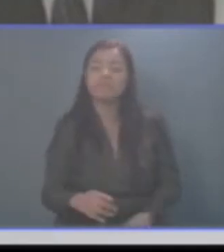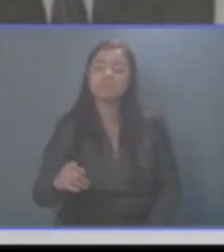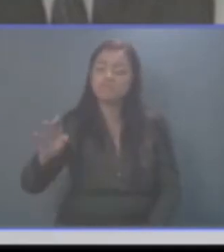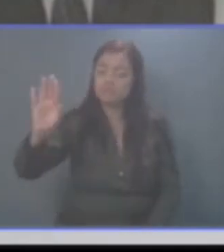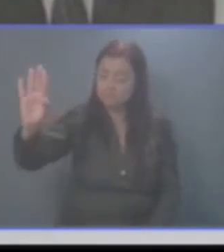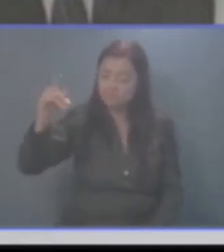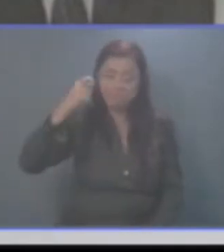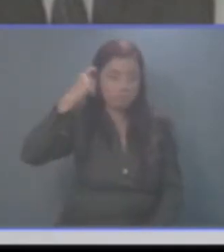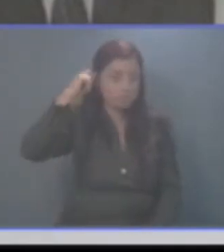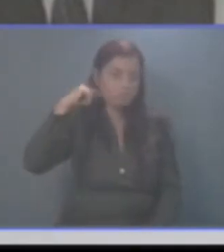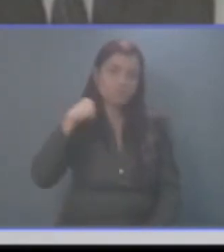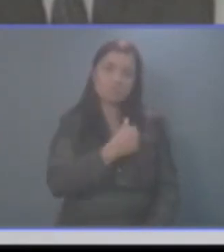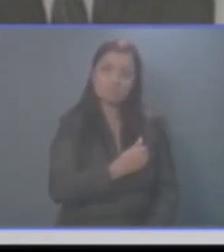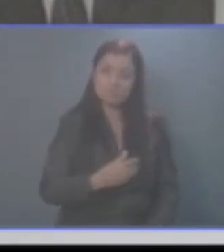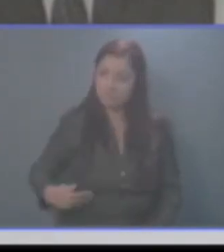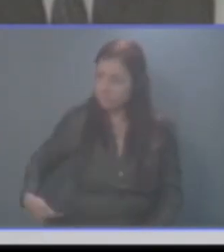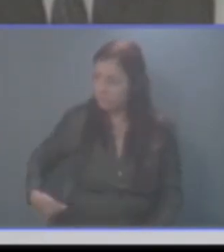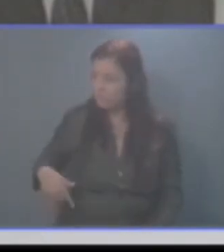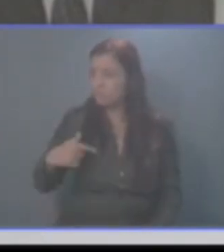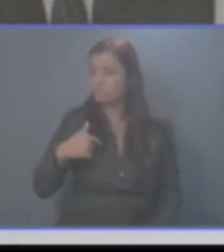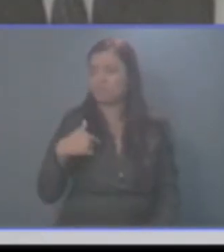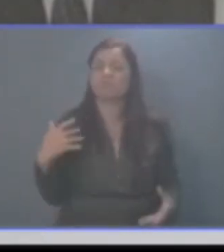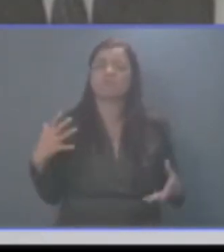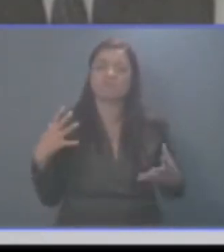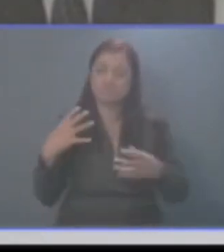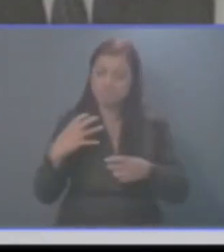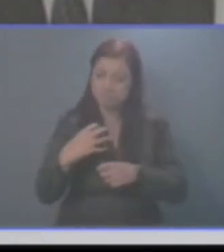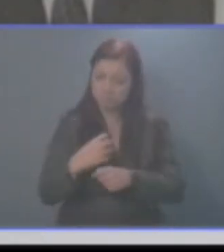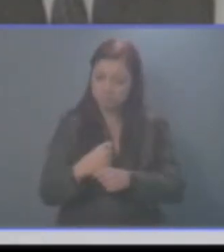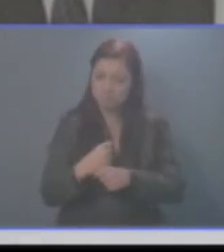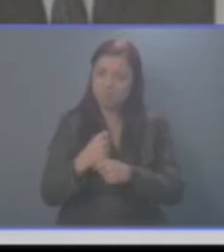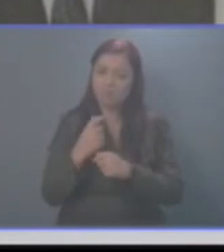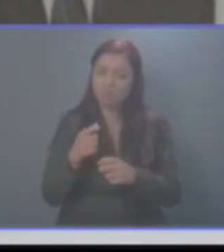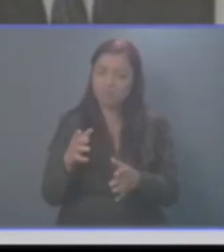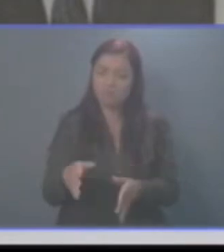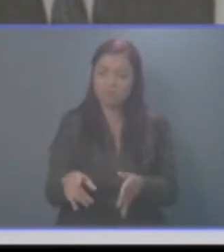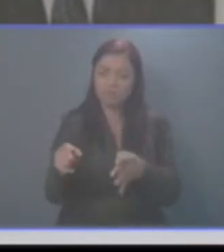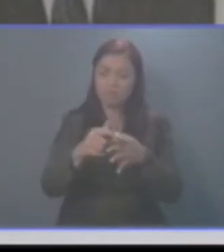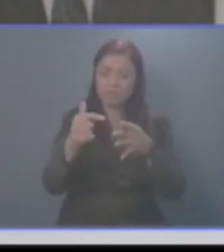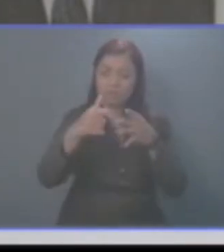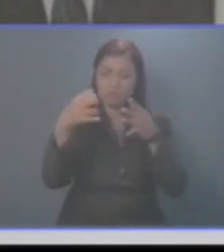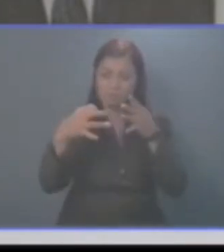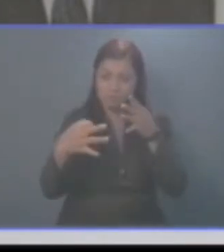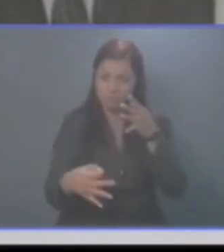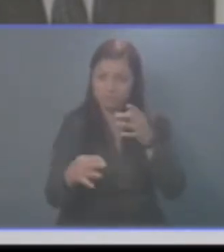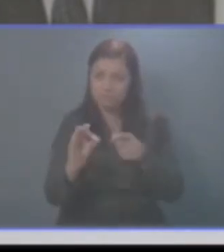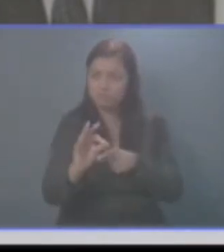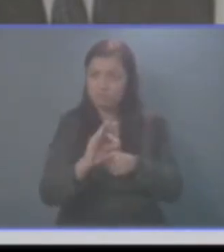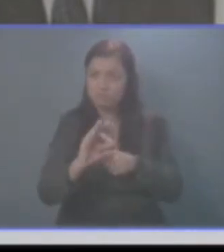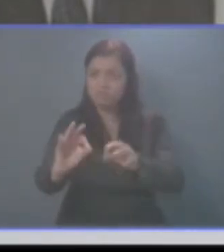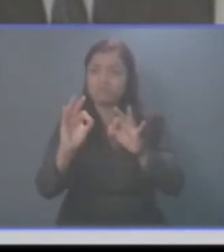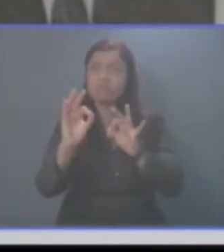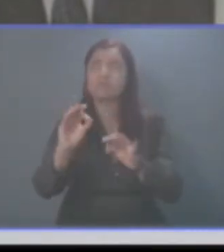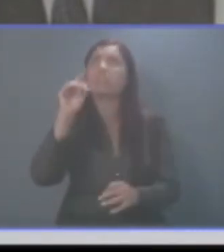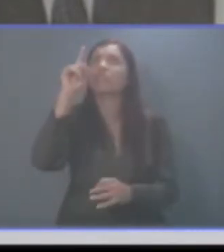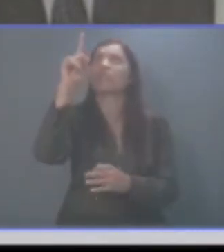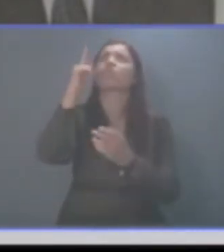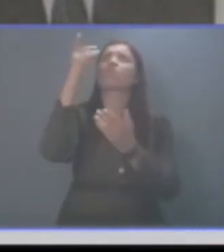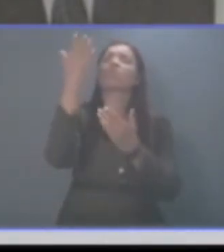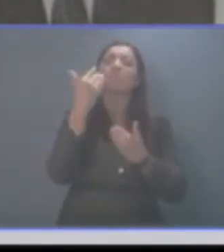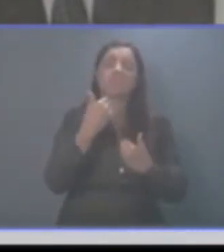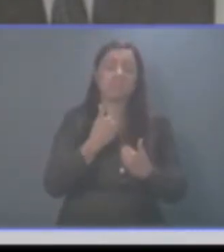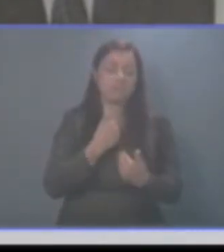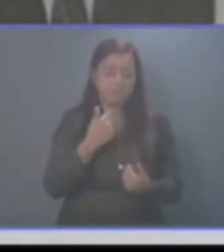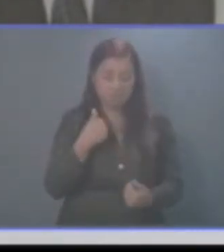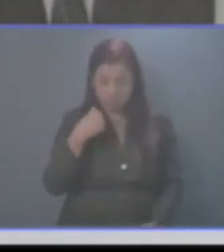Presidente, tengo la confianza que prevalecerá el Estado de Derecho y que con la ayuda de Dios, el tiempo me